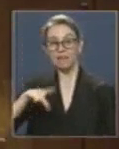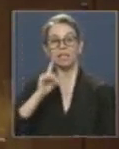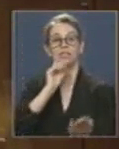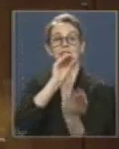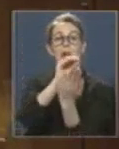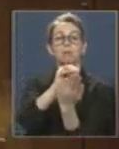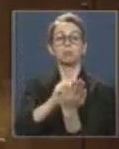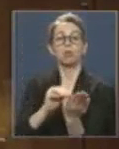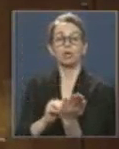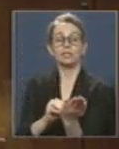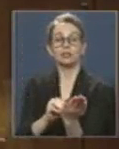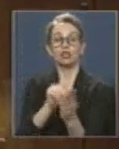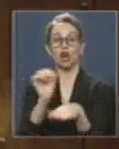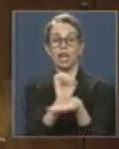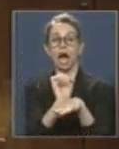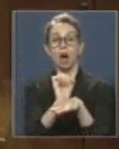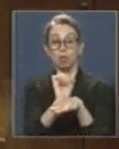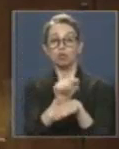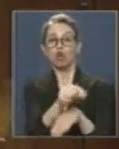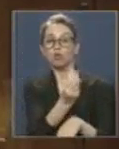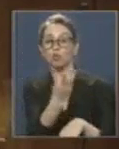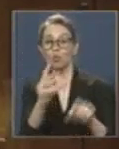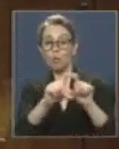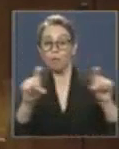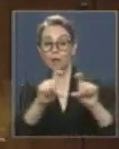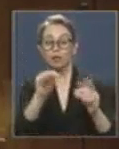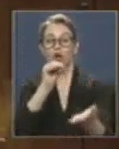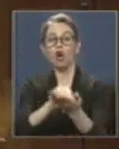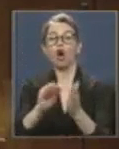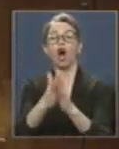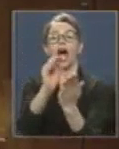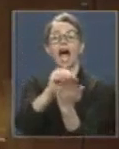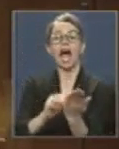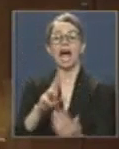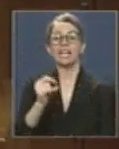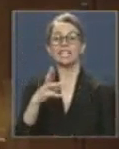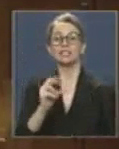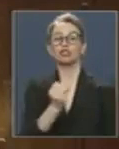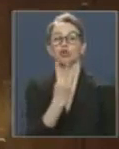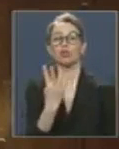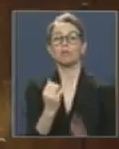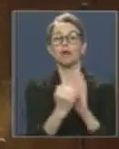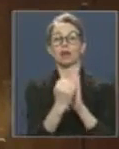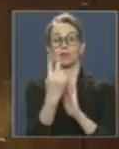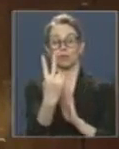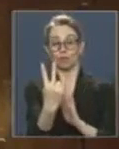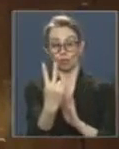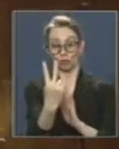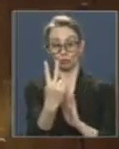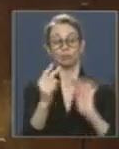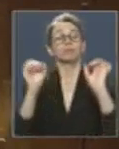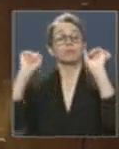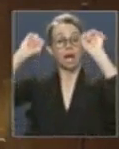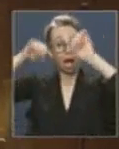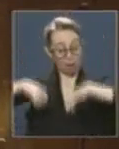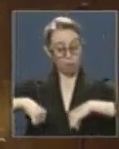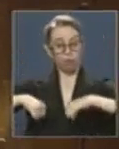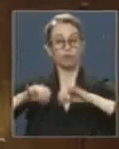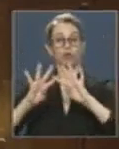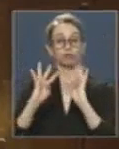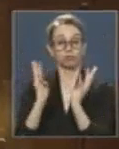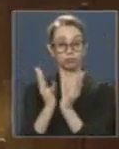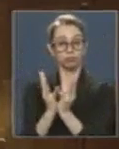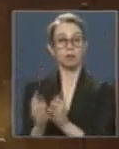en este vehículo en el registro a que se refiere el artículo 2. Fue aprobada